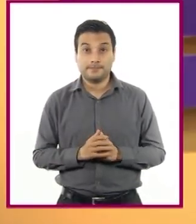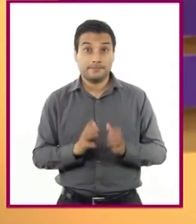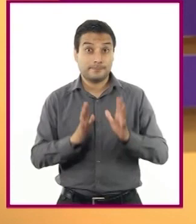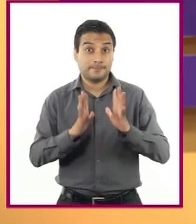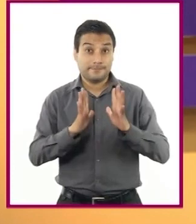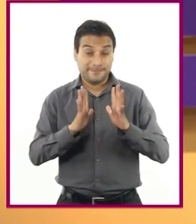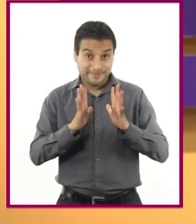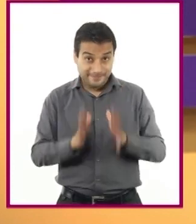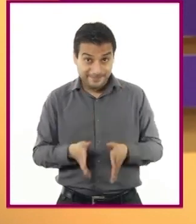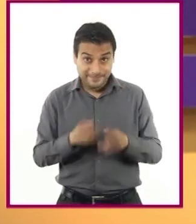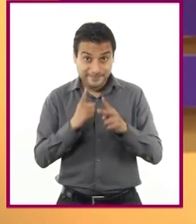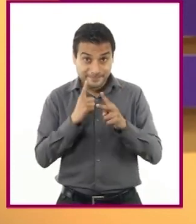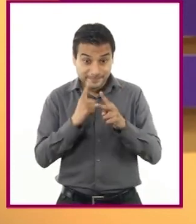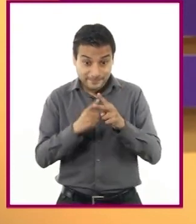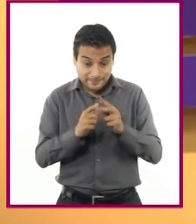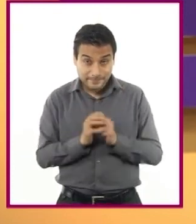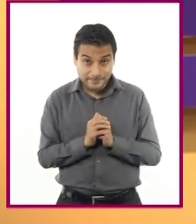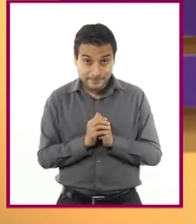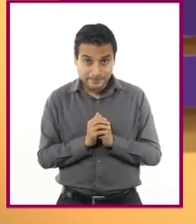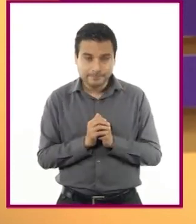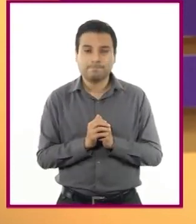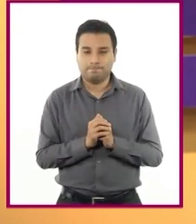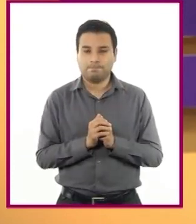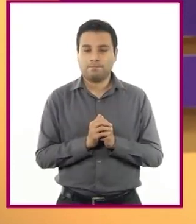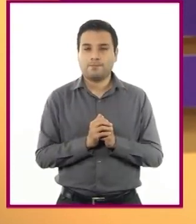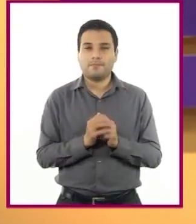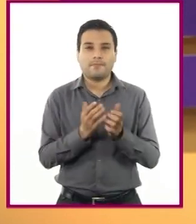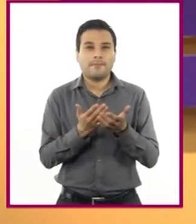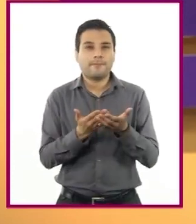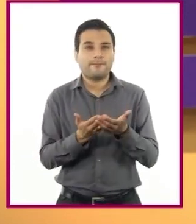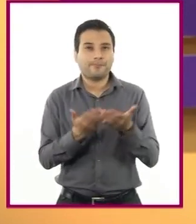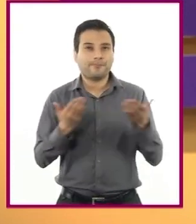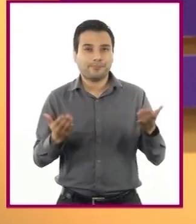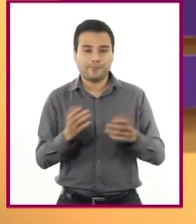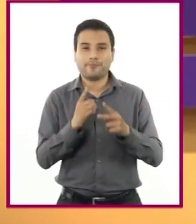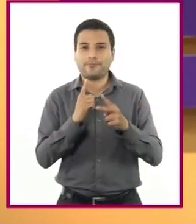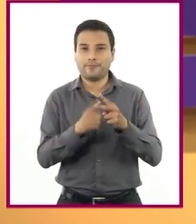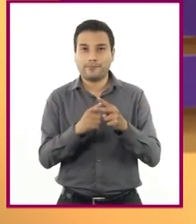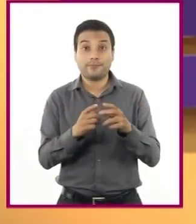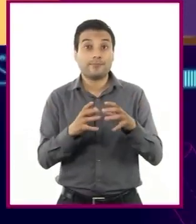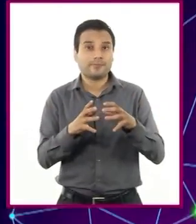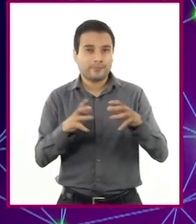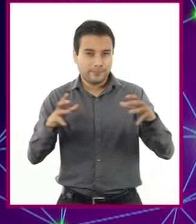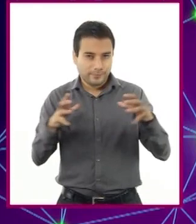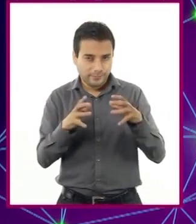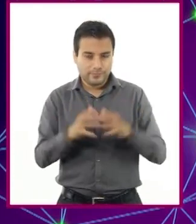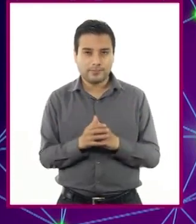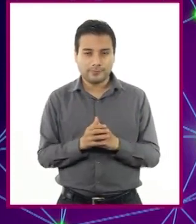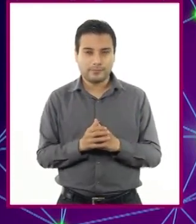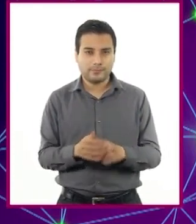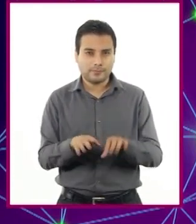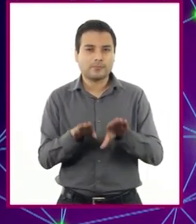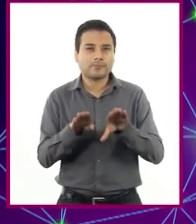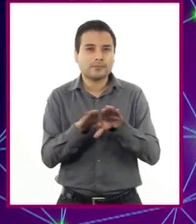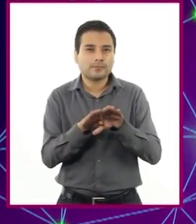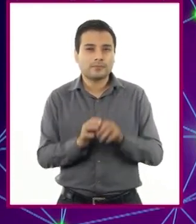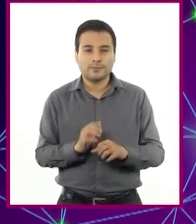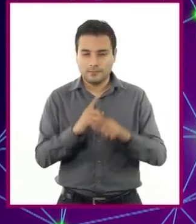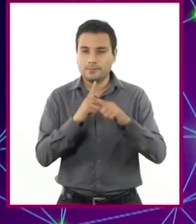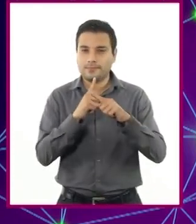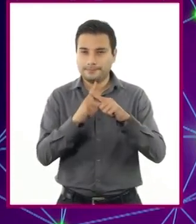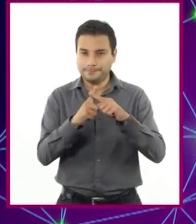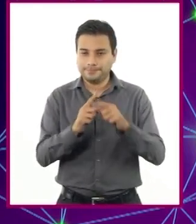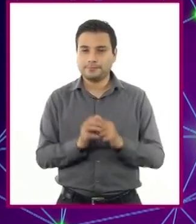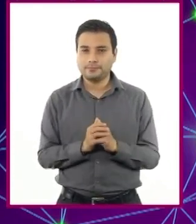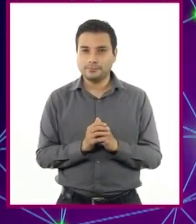ha calculado el área de la base, corresponde el cálculo del volumen. Para ello, se multiplica el